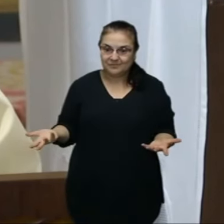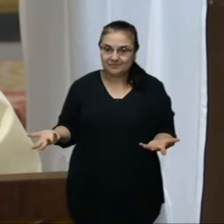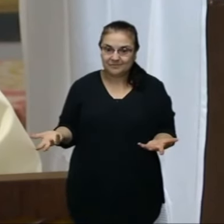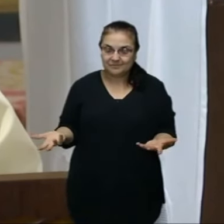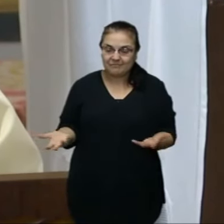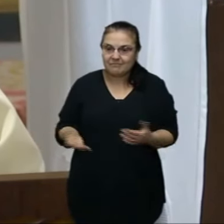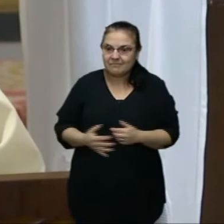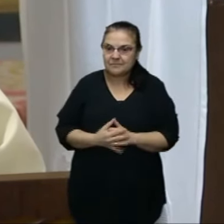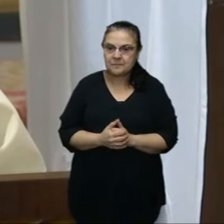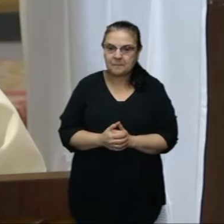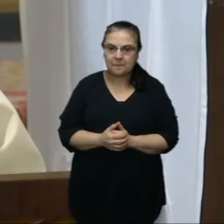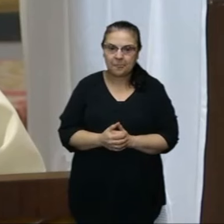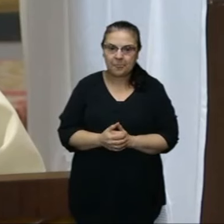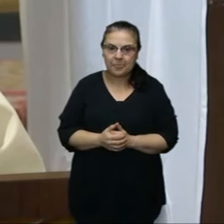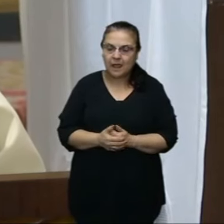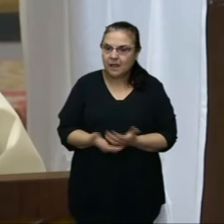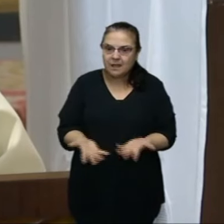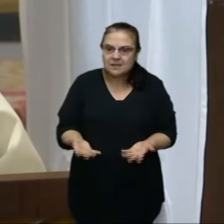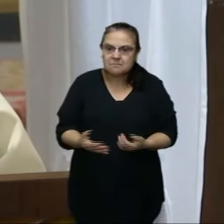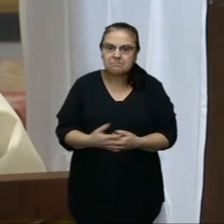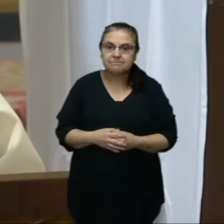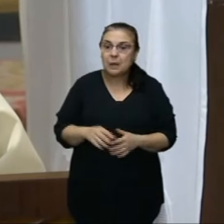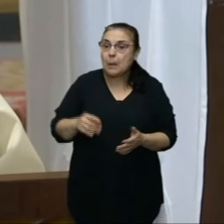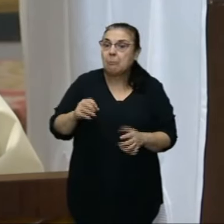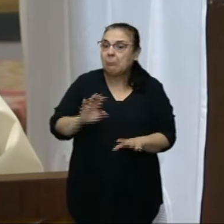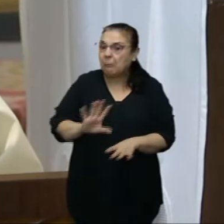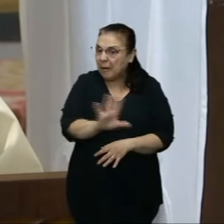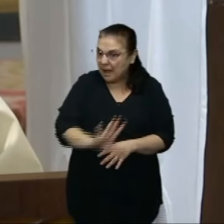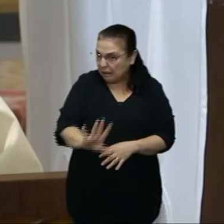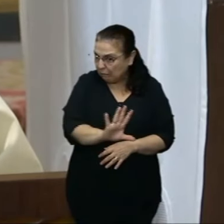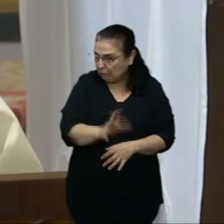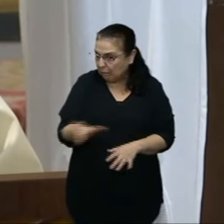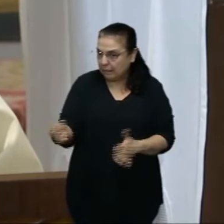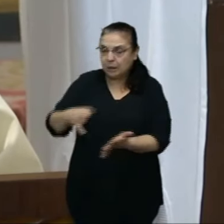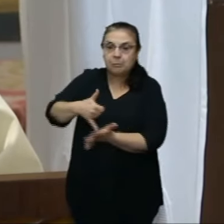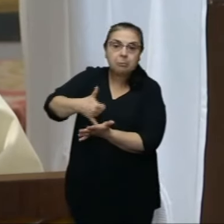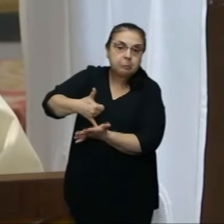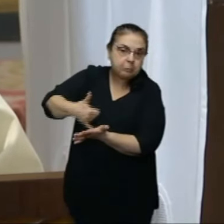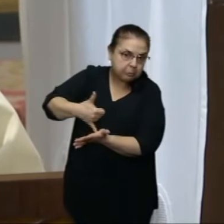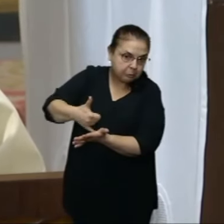Les parece que es una especie de debilidad incluso.